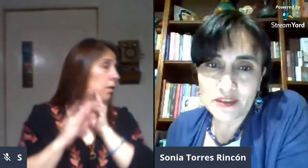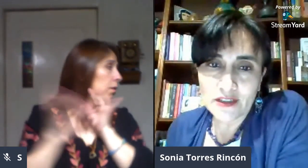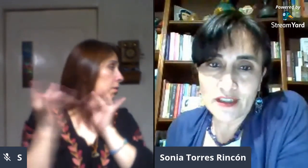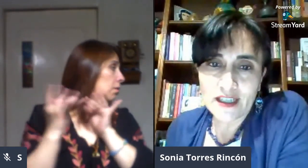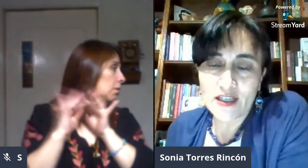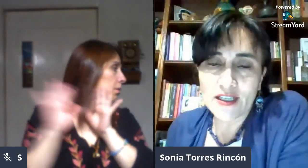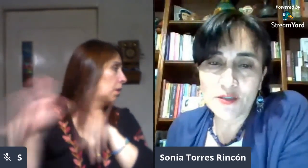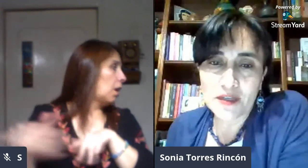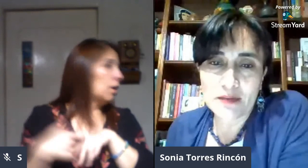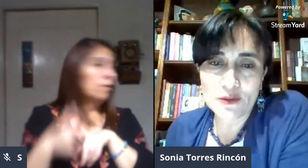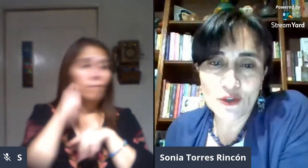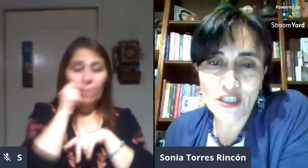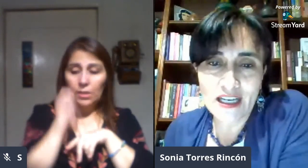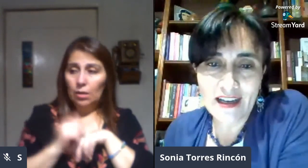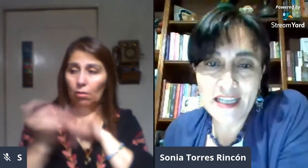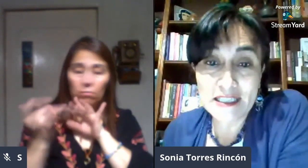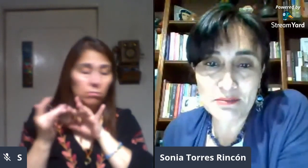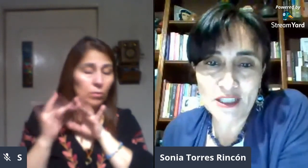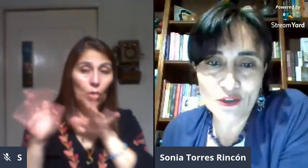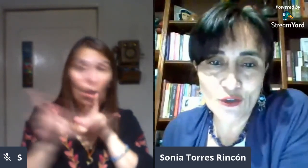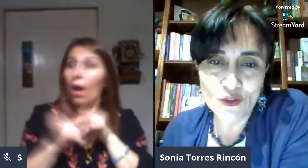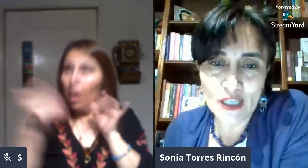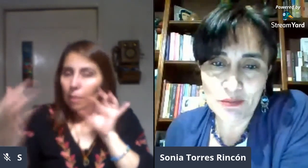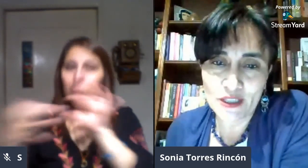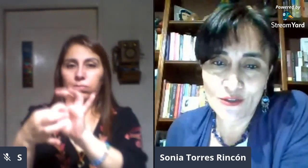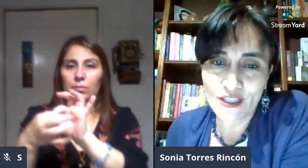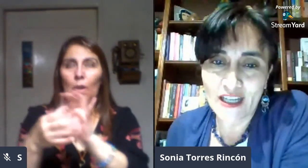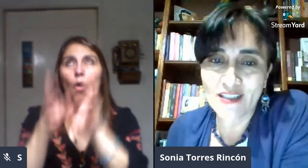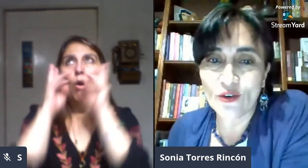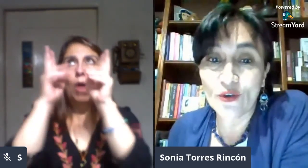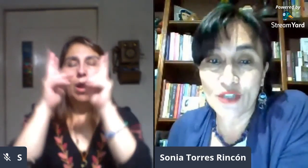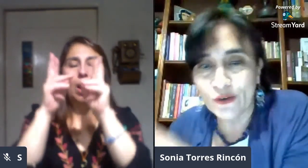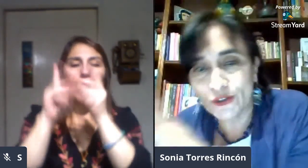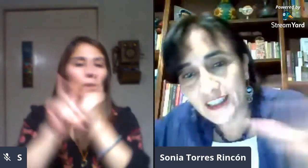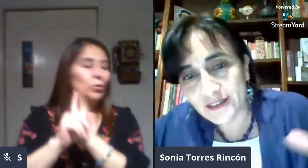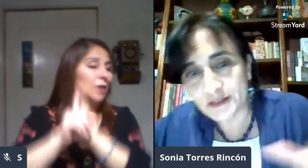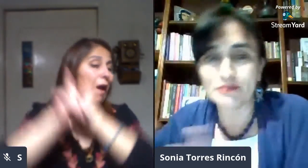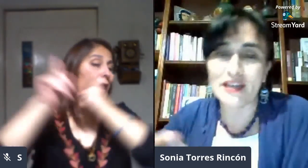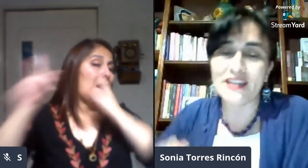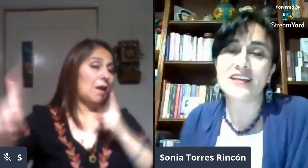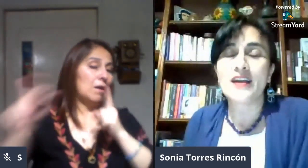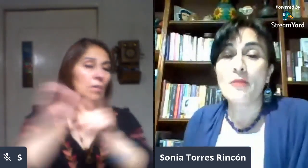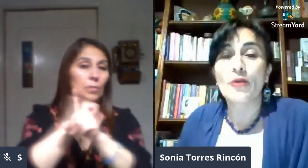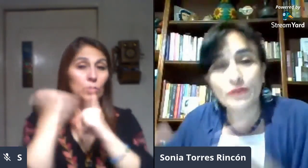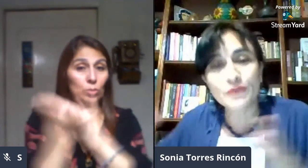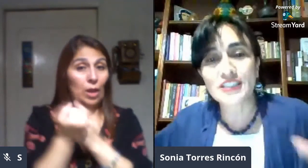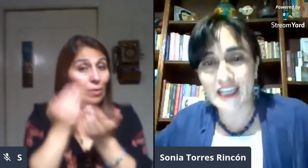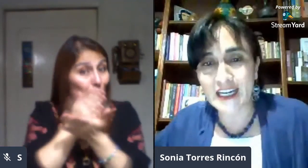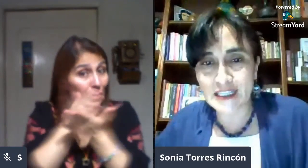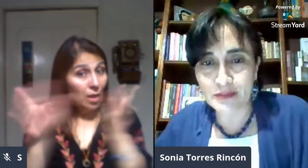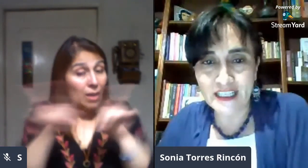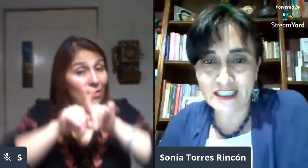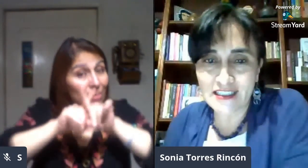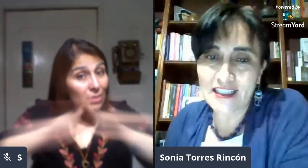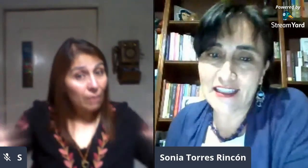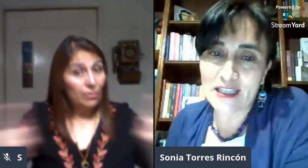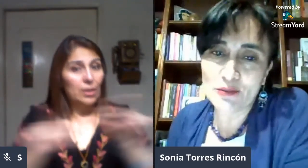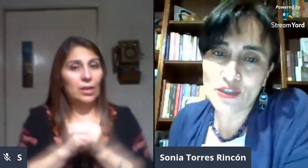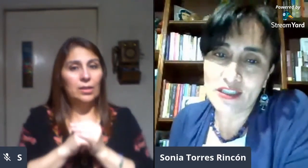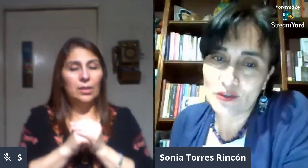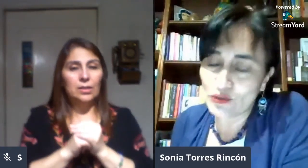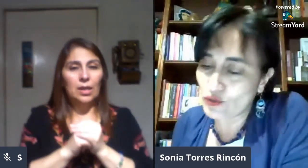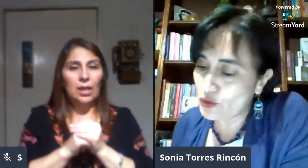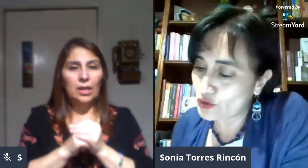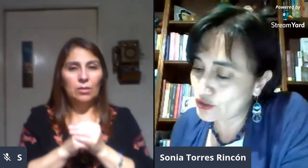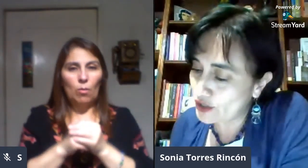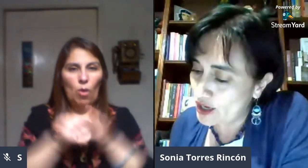físico, que esperamos no sea aislamiento social, porque eso ya es otra cosa, es profundizar las brechas que